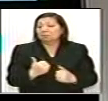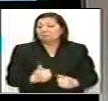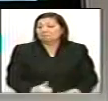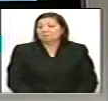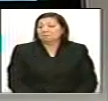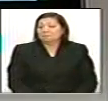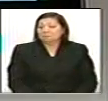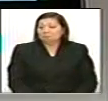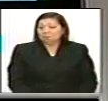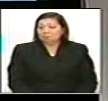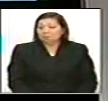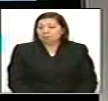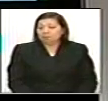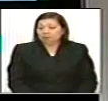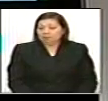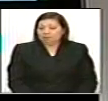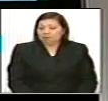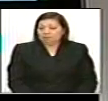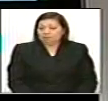momento.